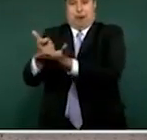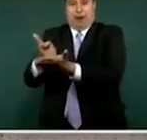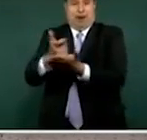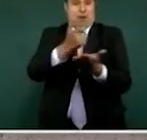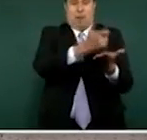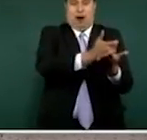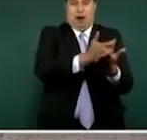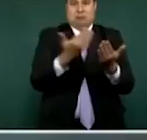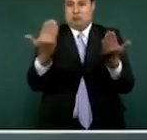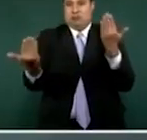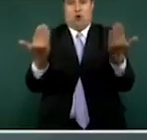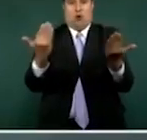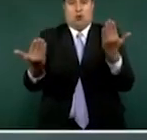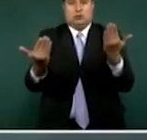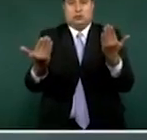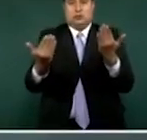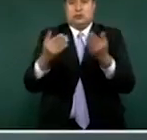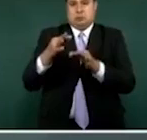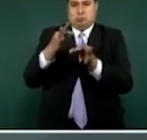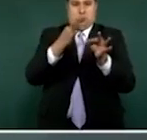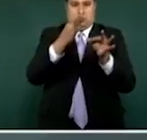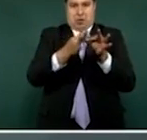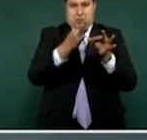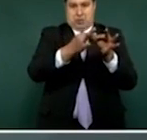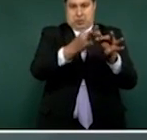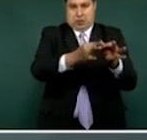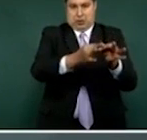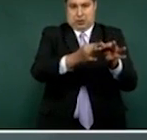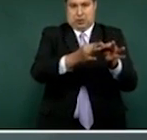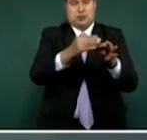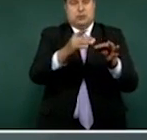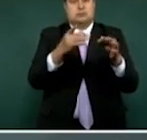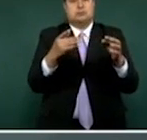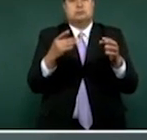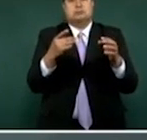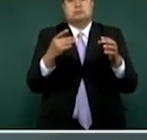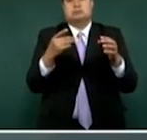pagaban puntualmente a los